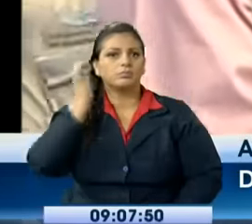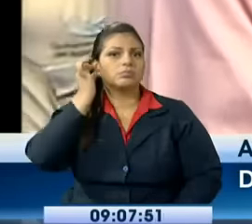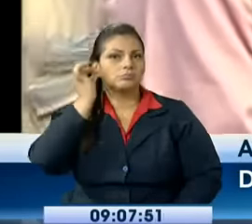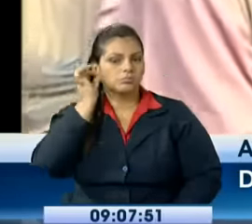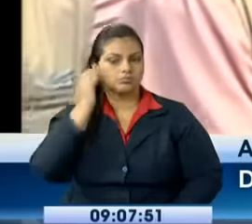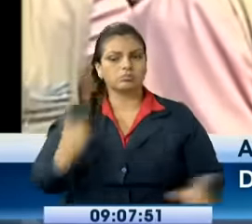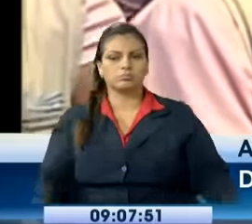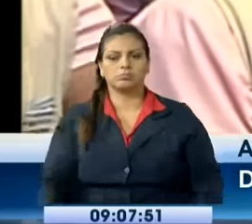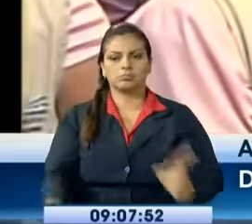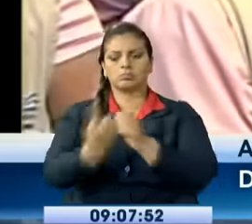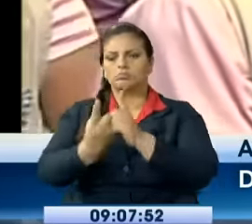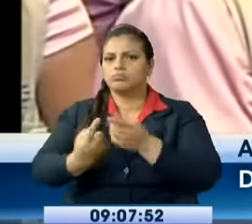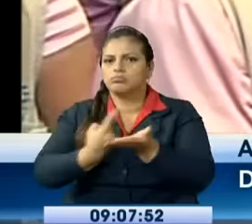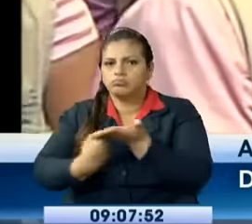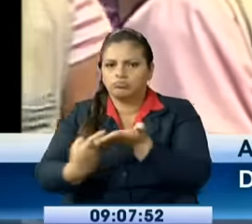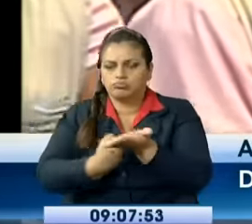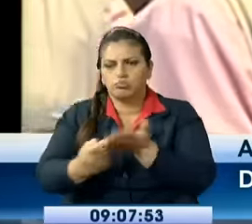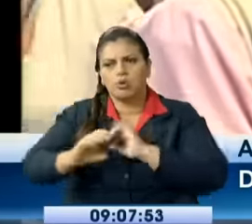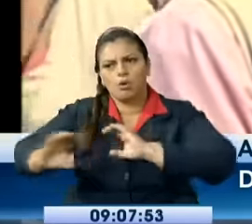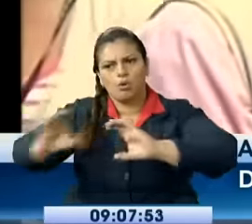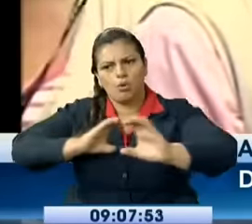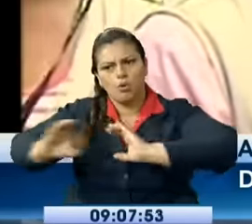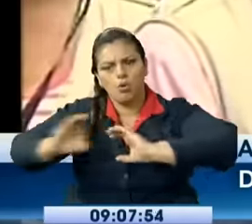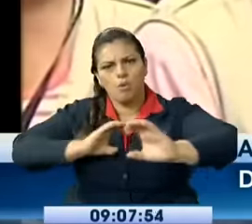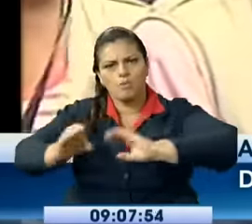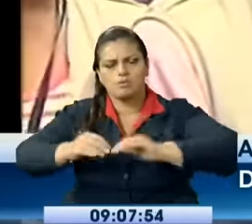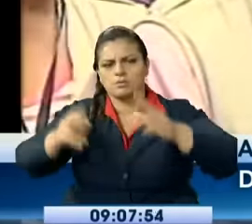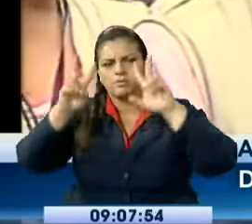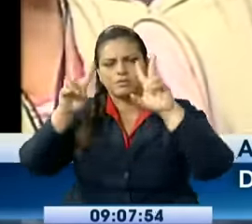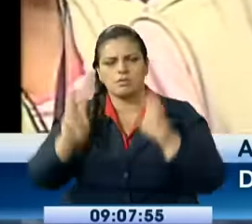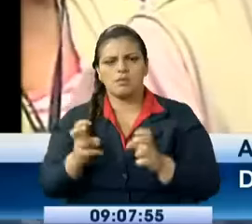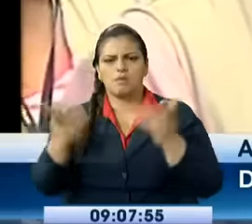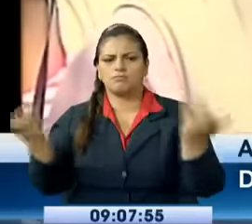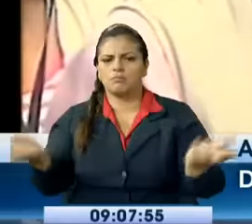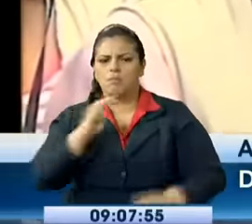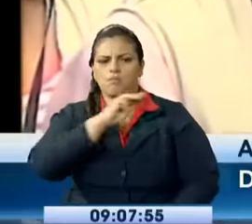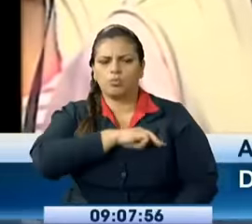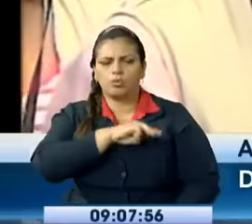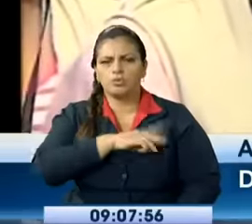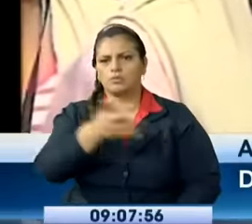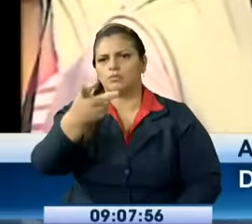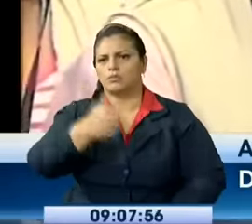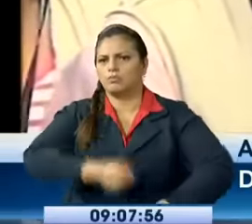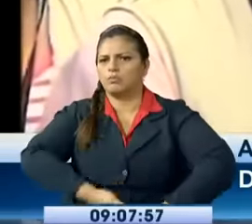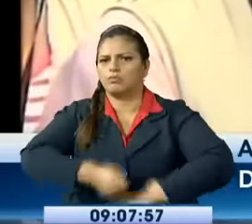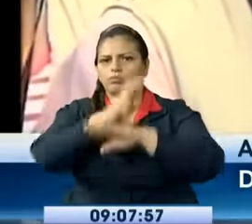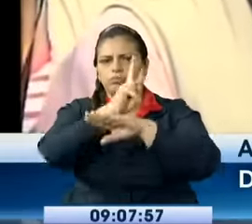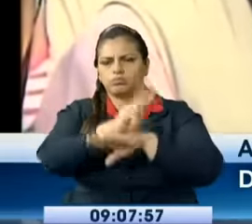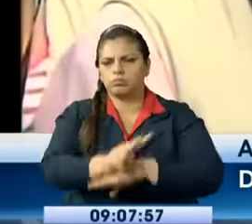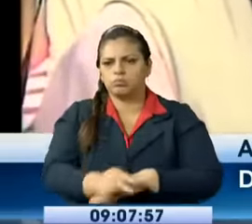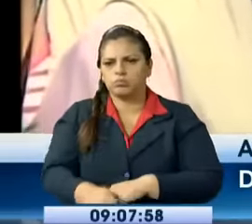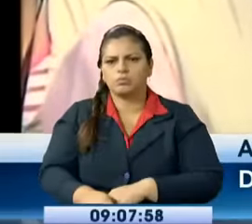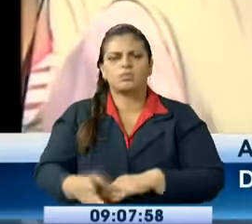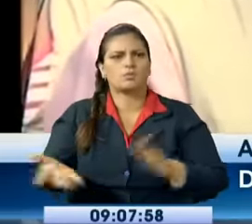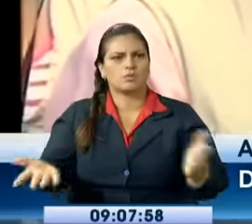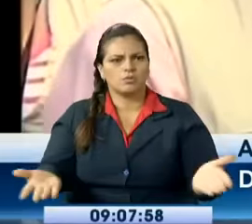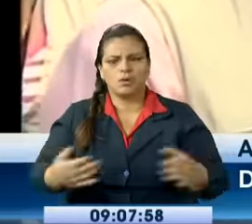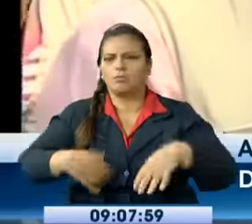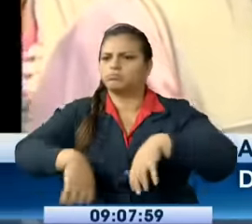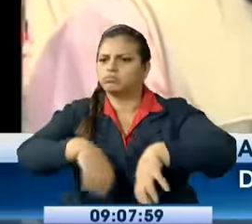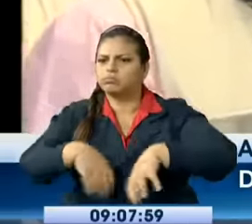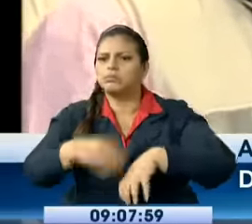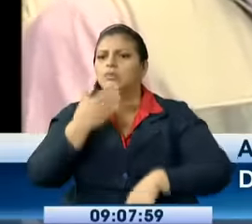a fin de coordinar las acciones, tanto de comisaría como del municipio. Ella ya fue suspendido 3 días